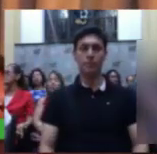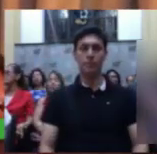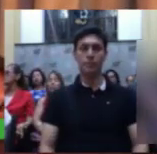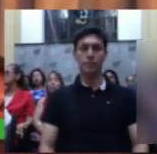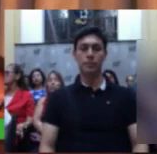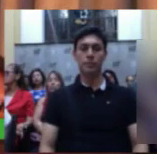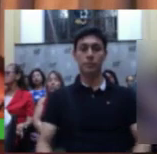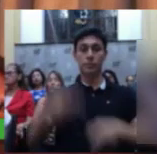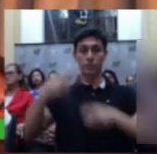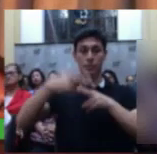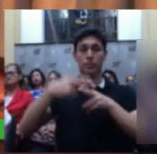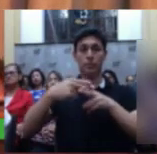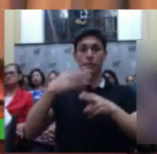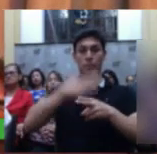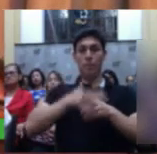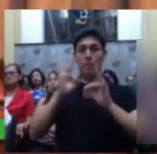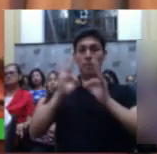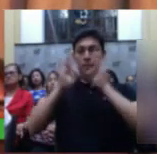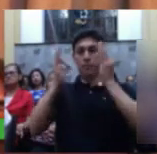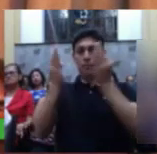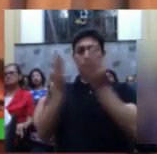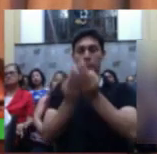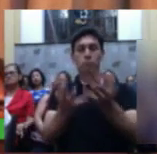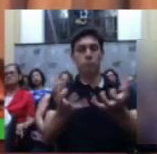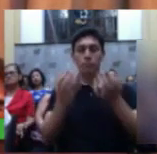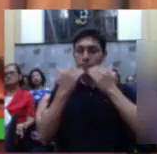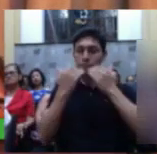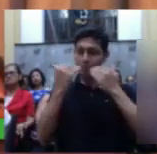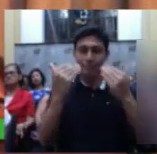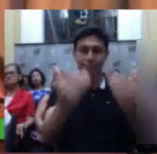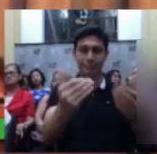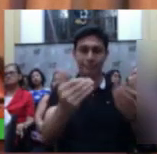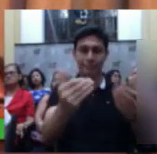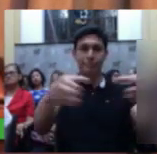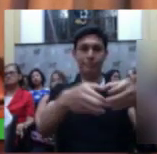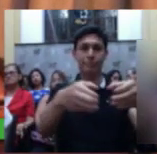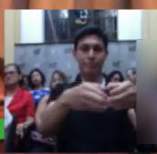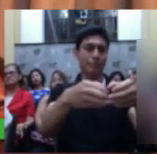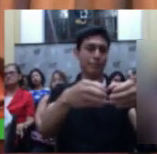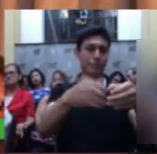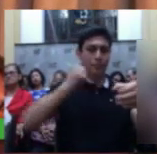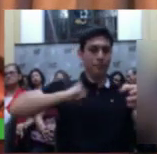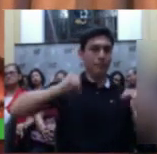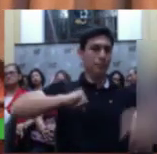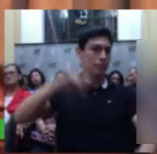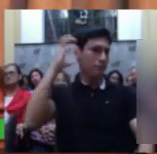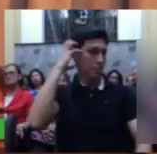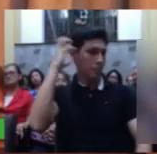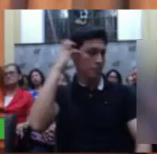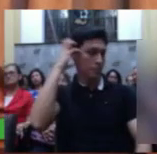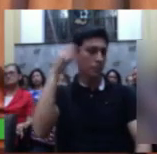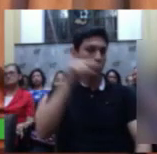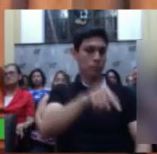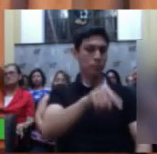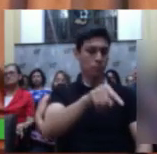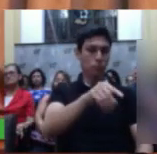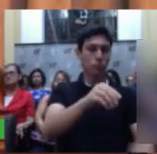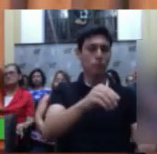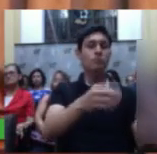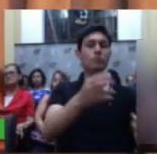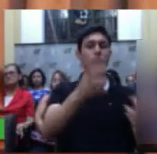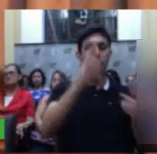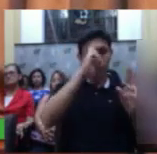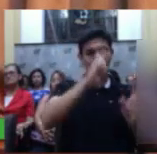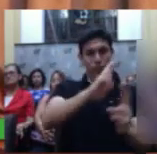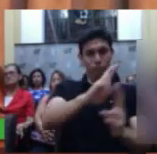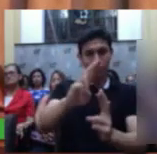En nombre de mi familia, quiero agradecer al Consejo Municipal de Miraflores por el reconocimiento que le brinda a mi padre en una ceremonia